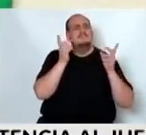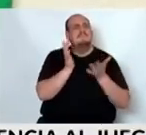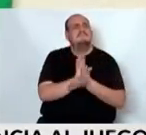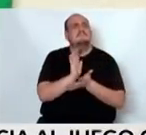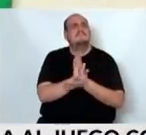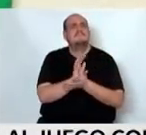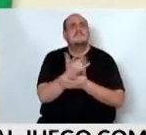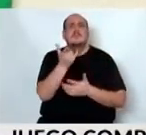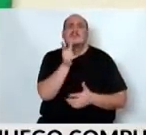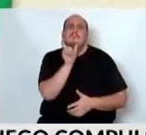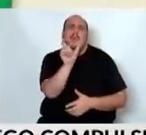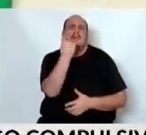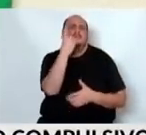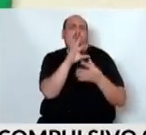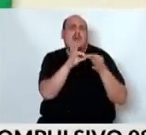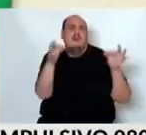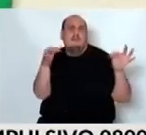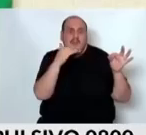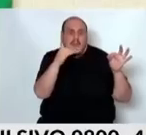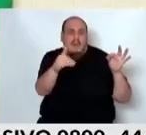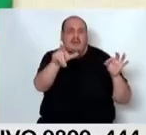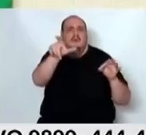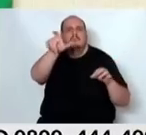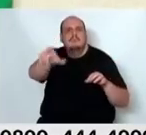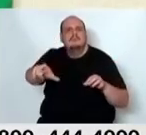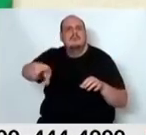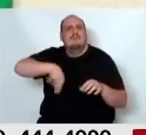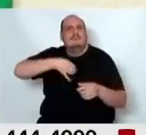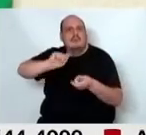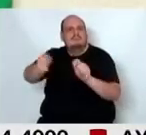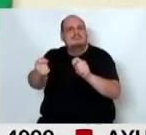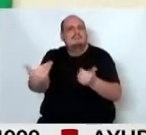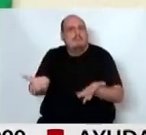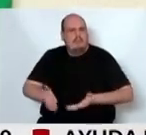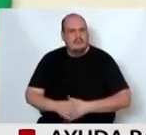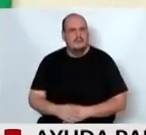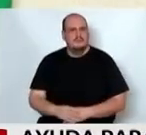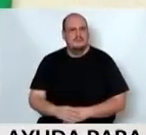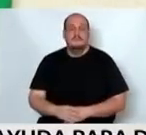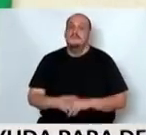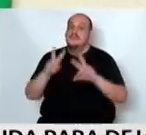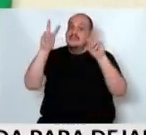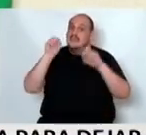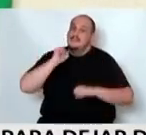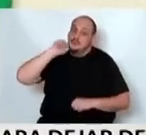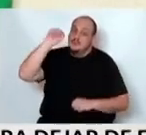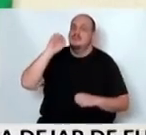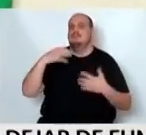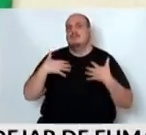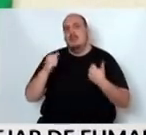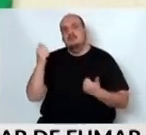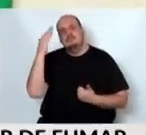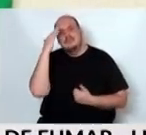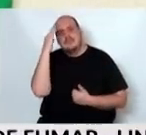una palabra, una frase a veces le puede cambiar la vida a esa persona. Ni hablar con el tema del suicidio, de la salud mental o de